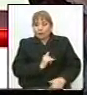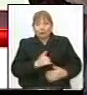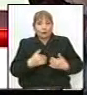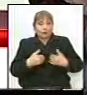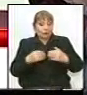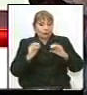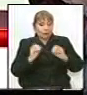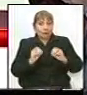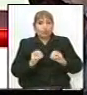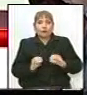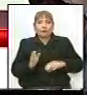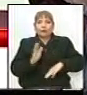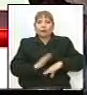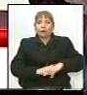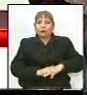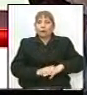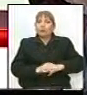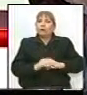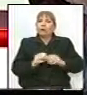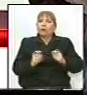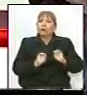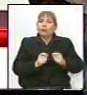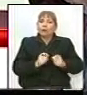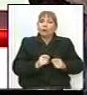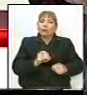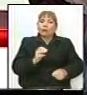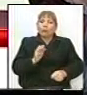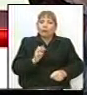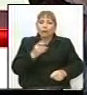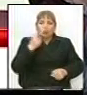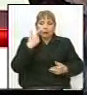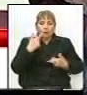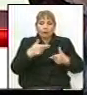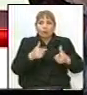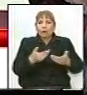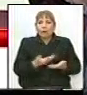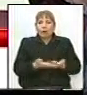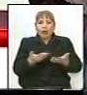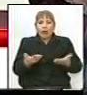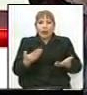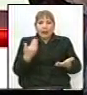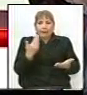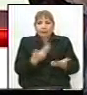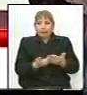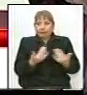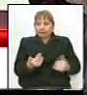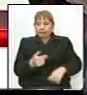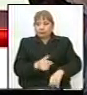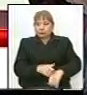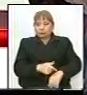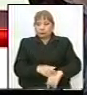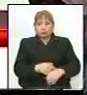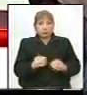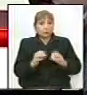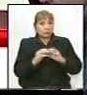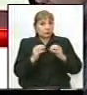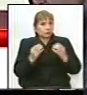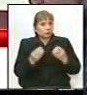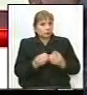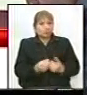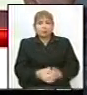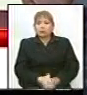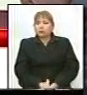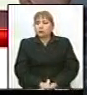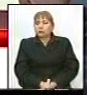lo siguiente al respecto. La Dirección de Fiscalización ha llevado hasta este momento, en este proceso electoral,